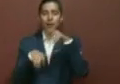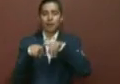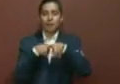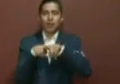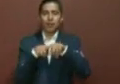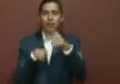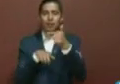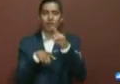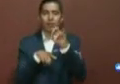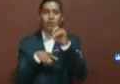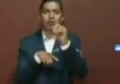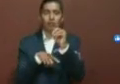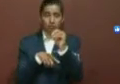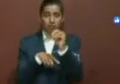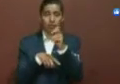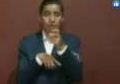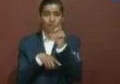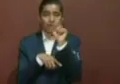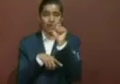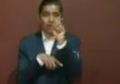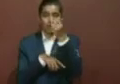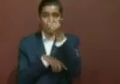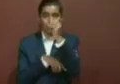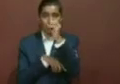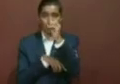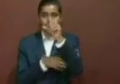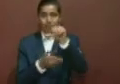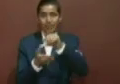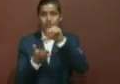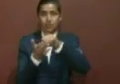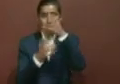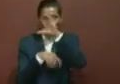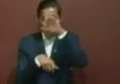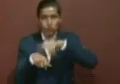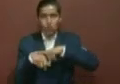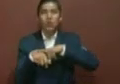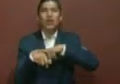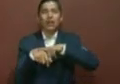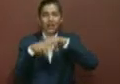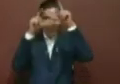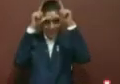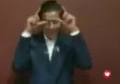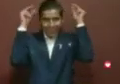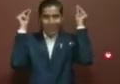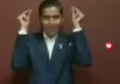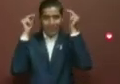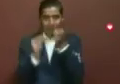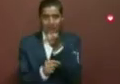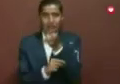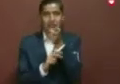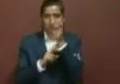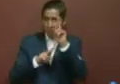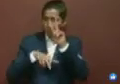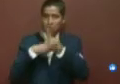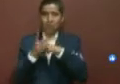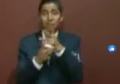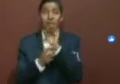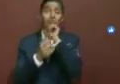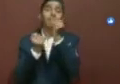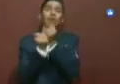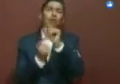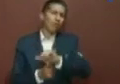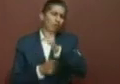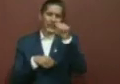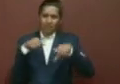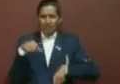va a estar el 20 de octubre ahí en Centro Cultural Clavijero. Y vamos a tener